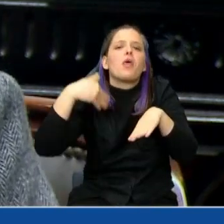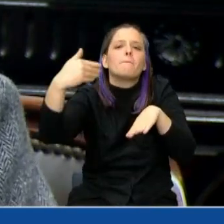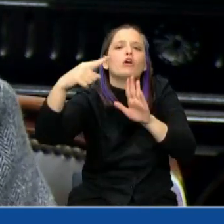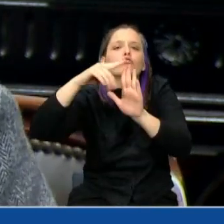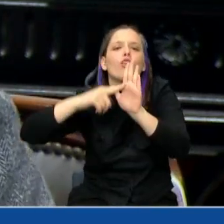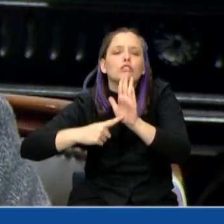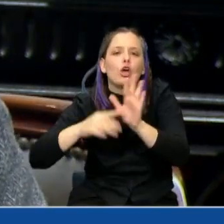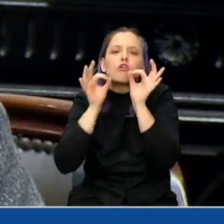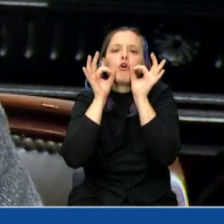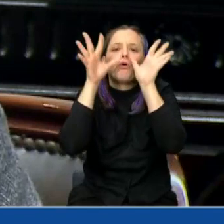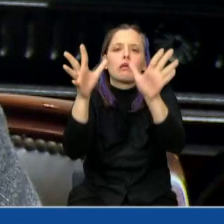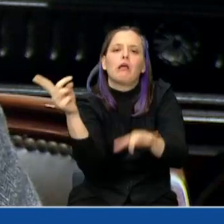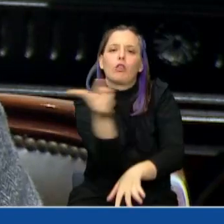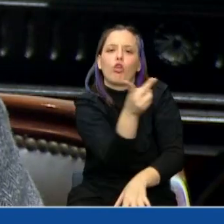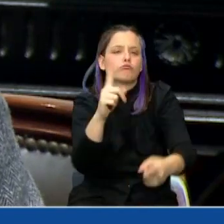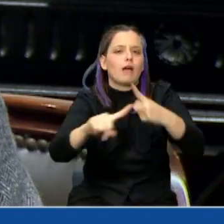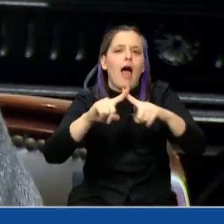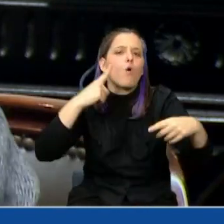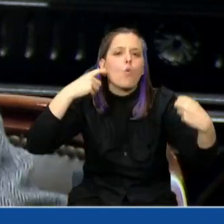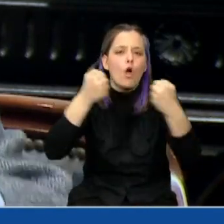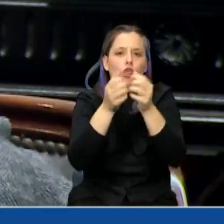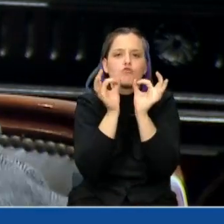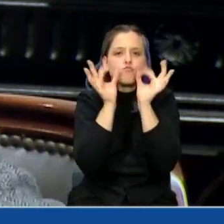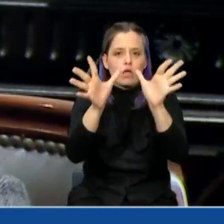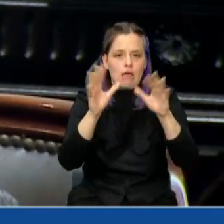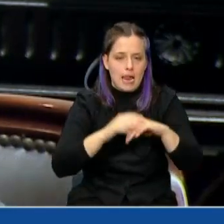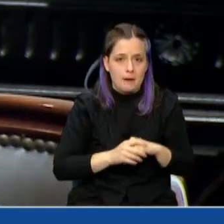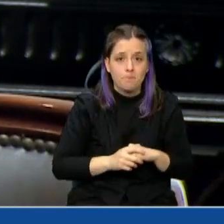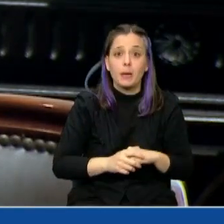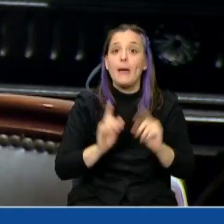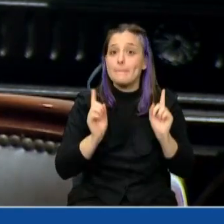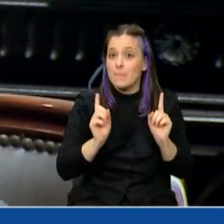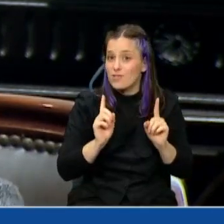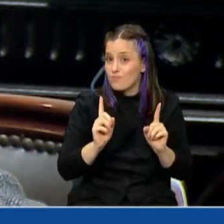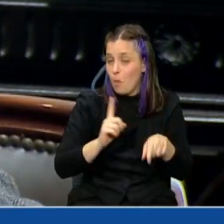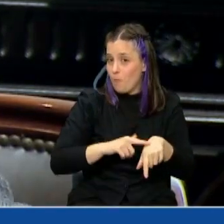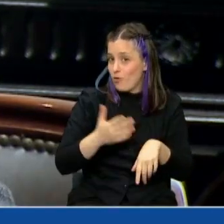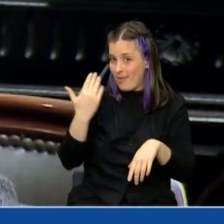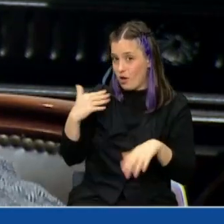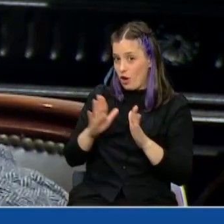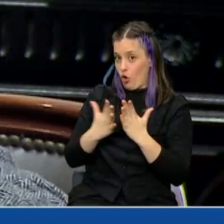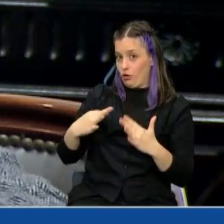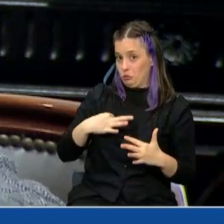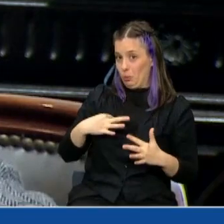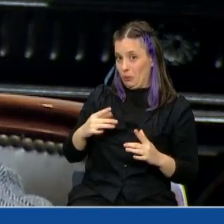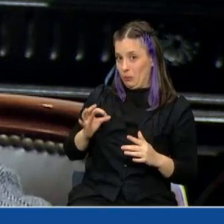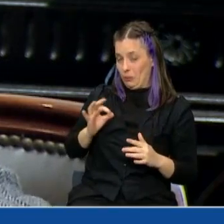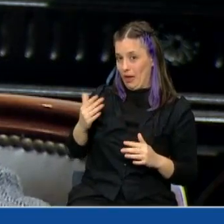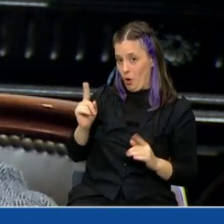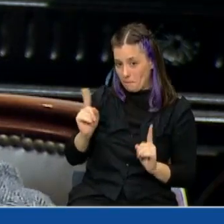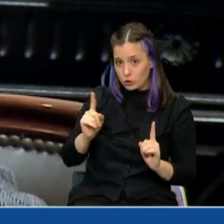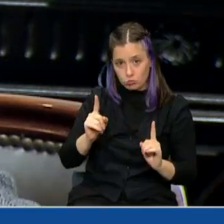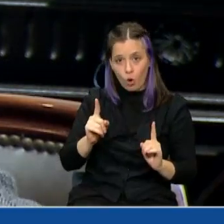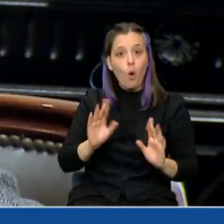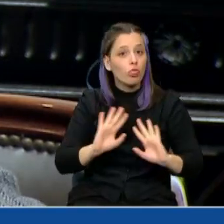pactadas libremente y acordadas libremente entre las partes. Y cuando eso ocurría, cuando las partes, a partir de un